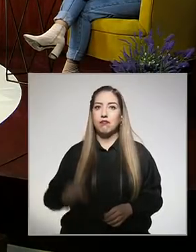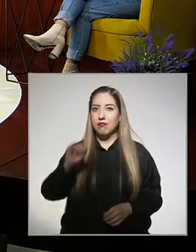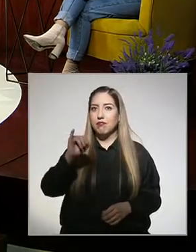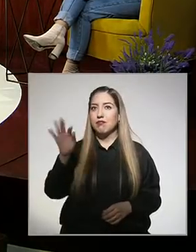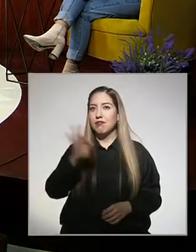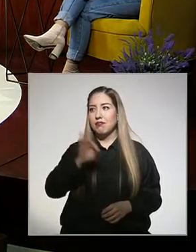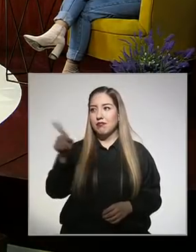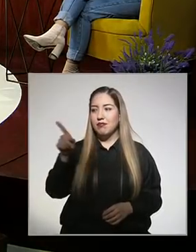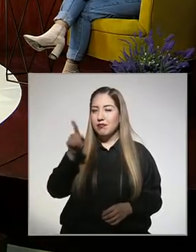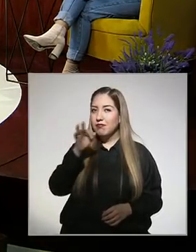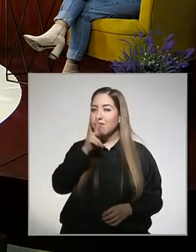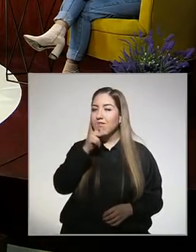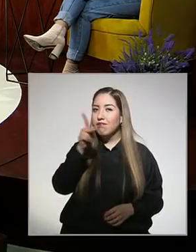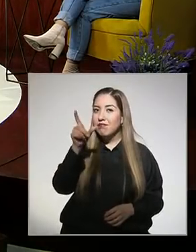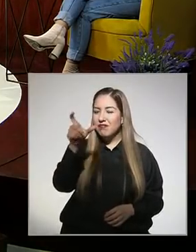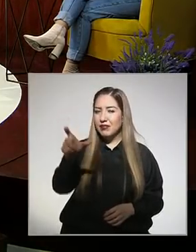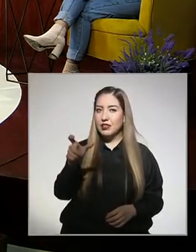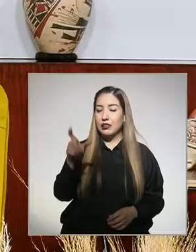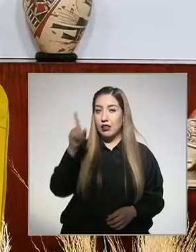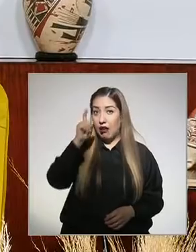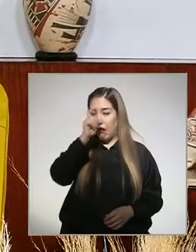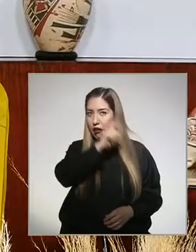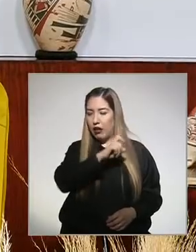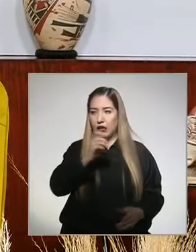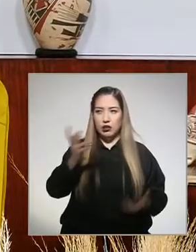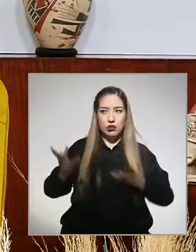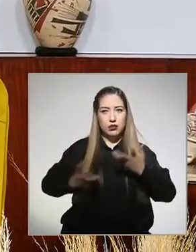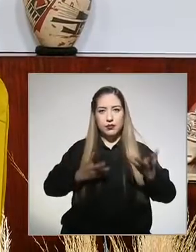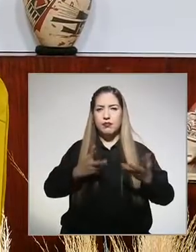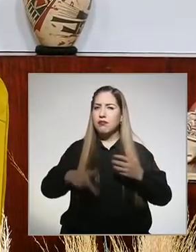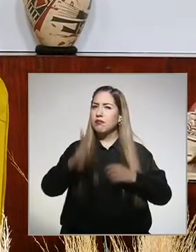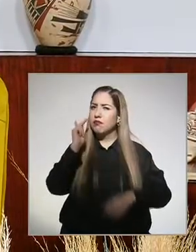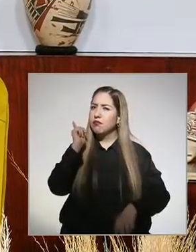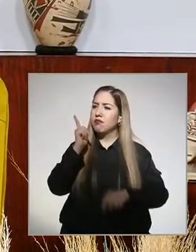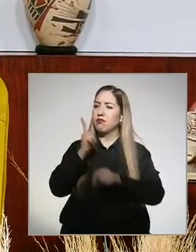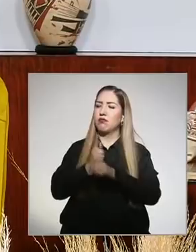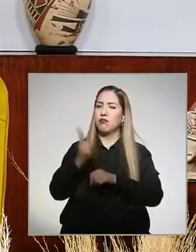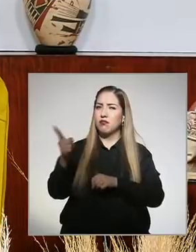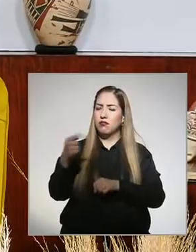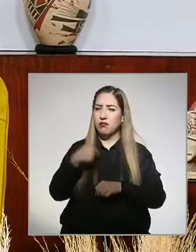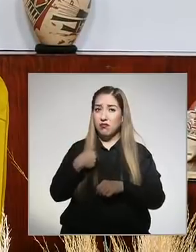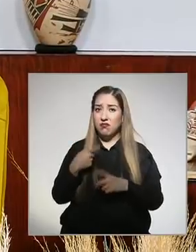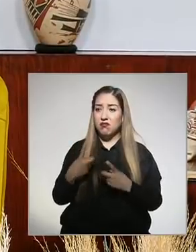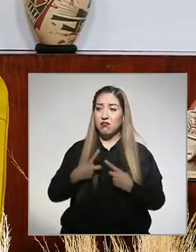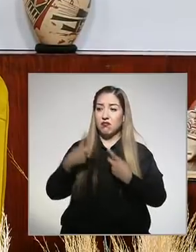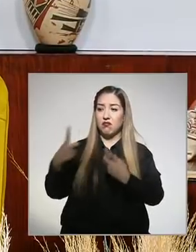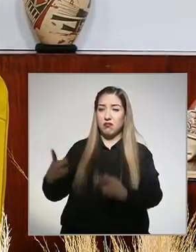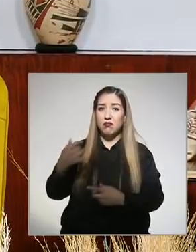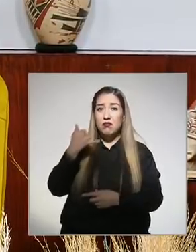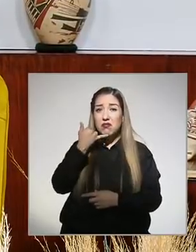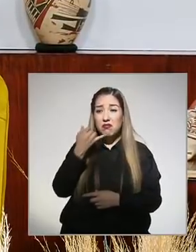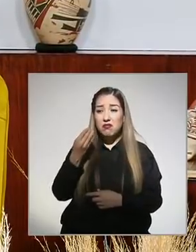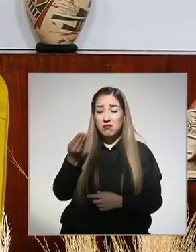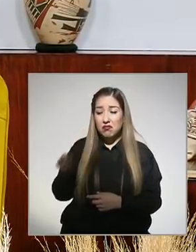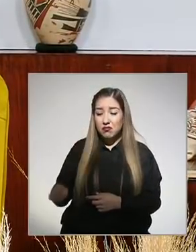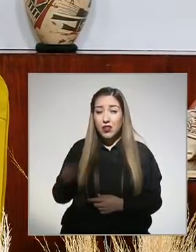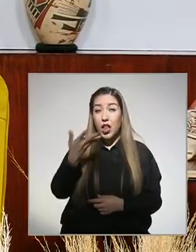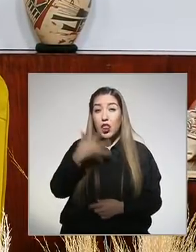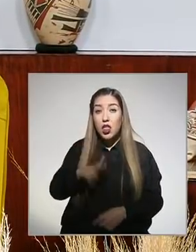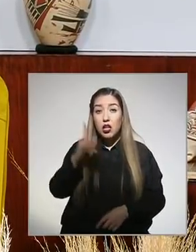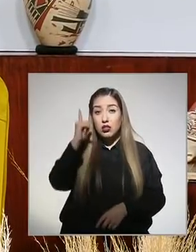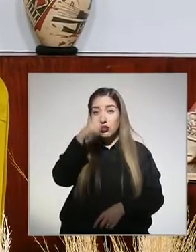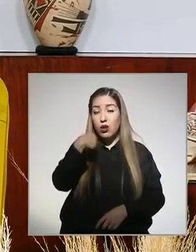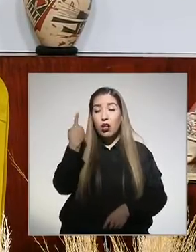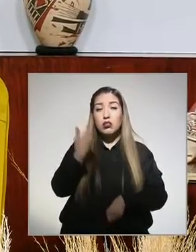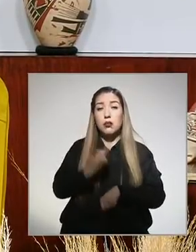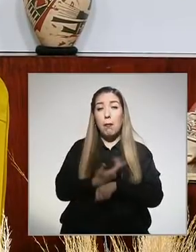duro, pero si te das cuenta de lo que en realidad estás haciendo al darle a tu hijo el celular 10 horas al día, es todavía